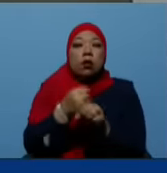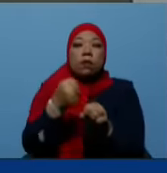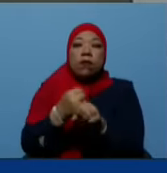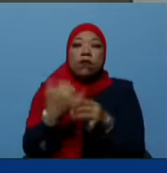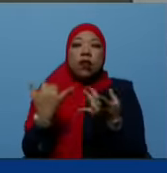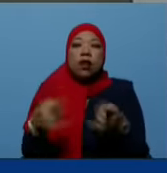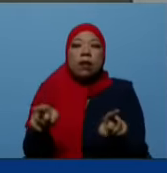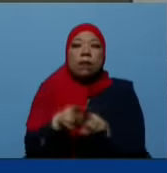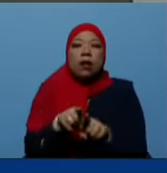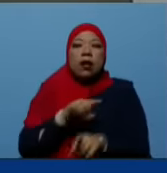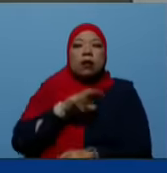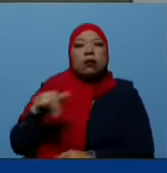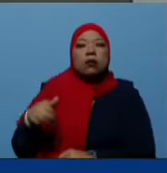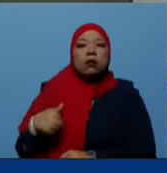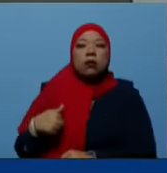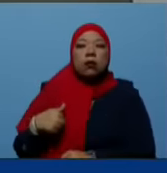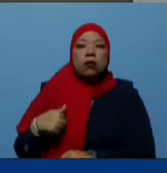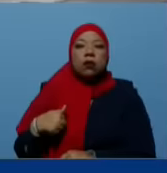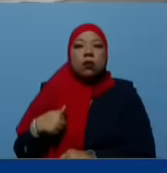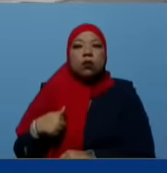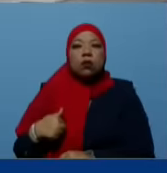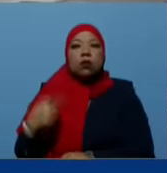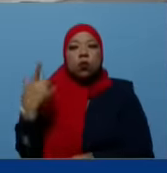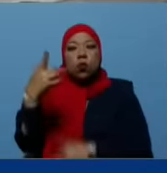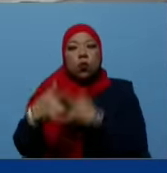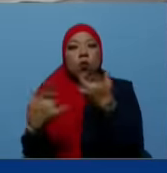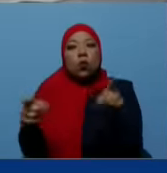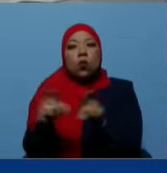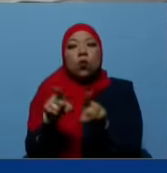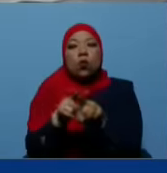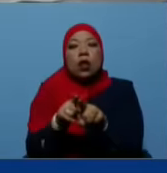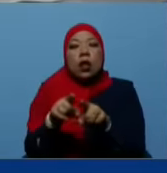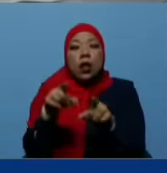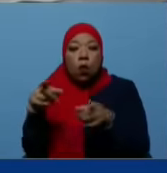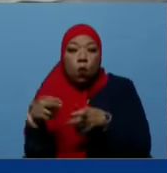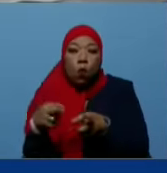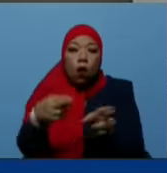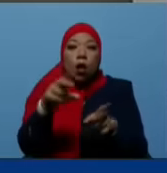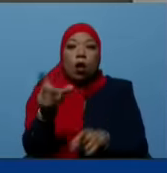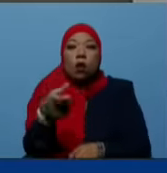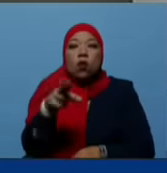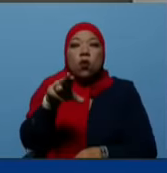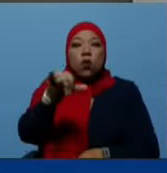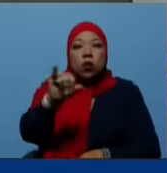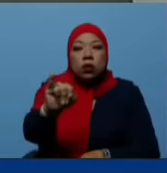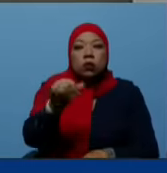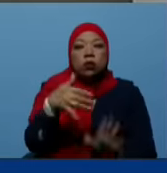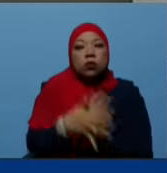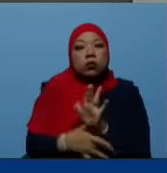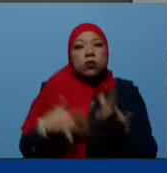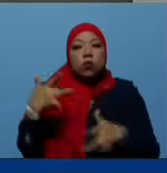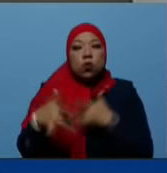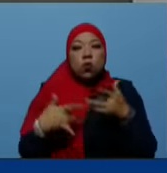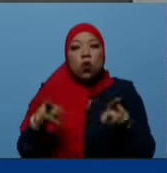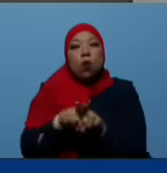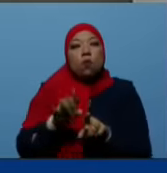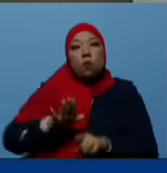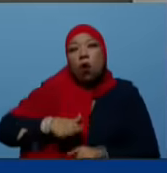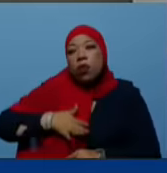del sistema de generación eléctrica en Guri y para